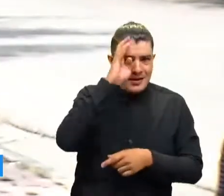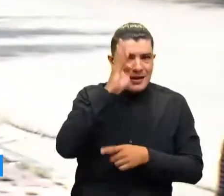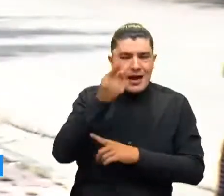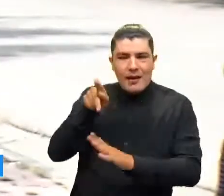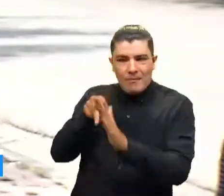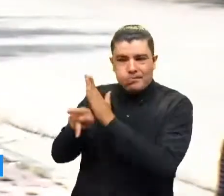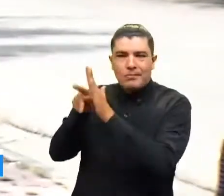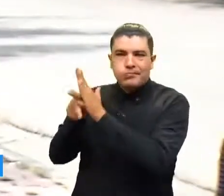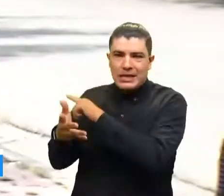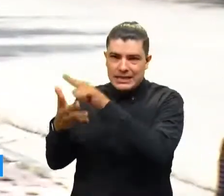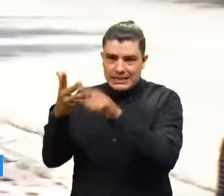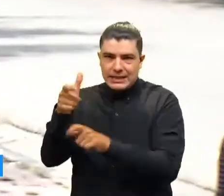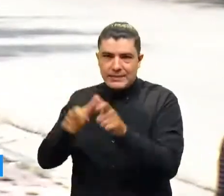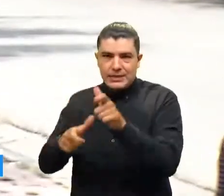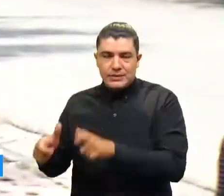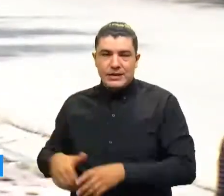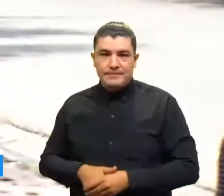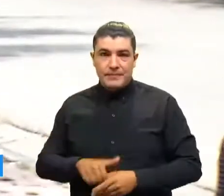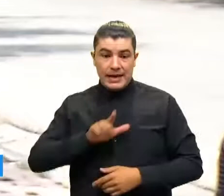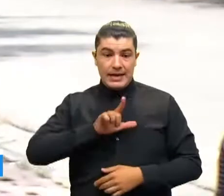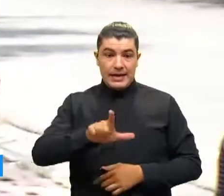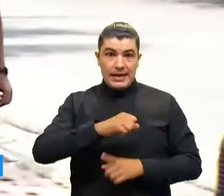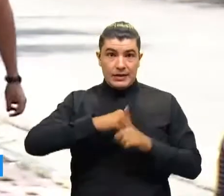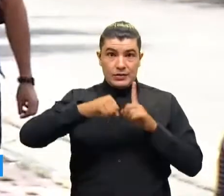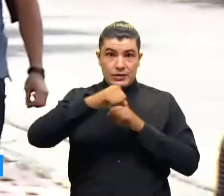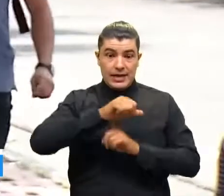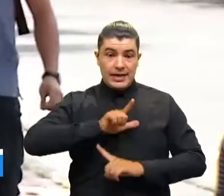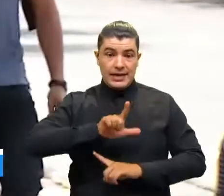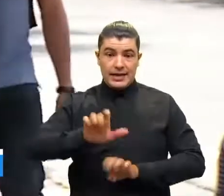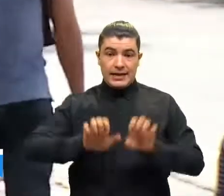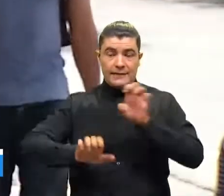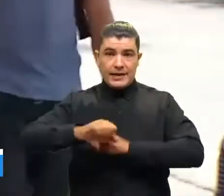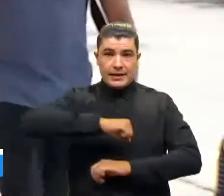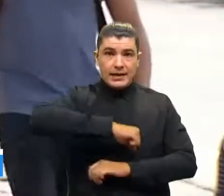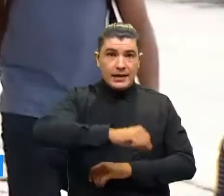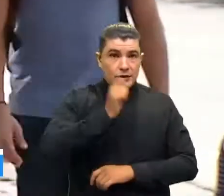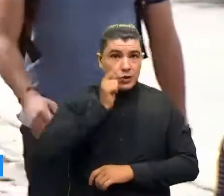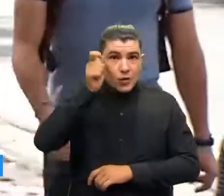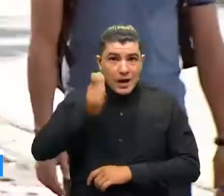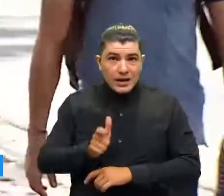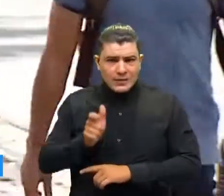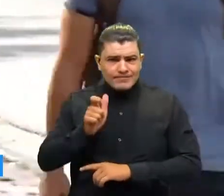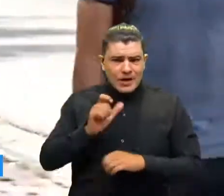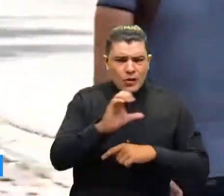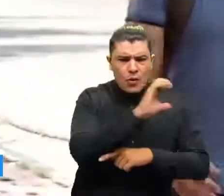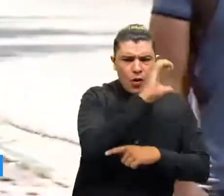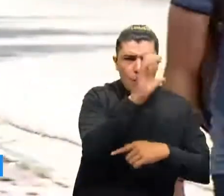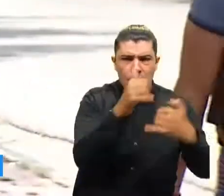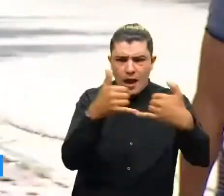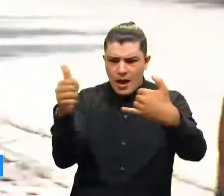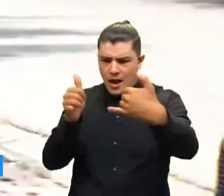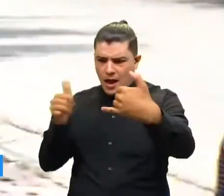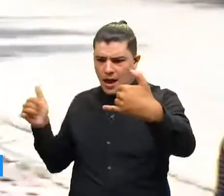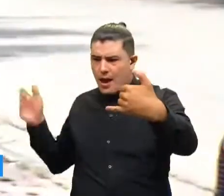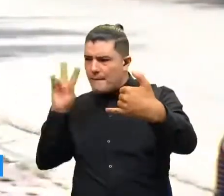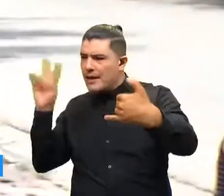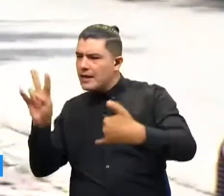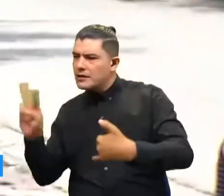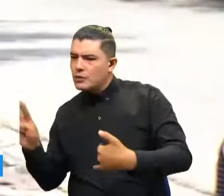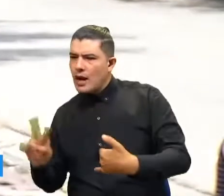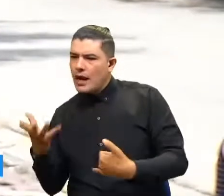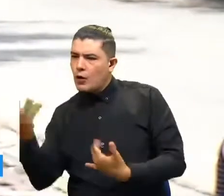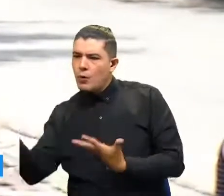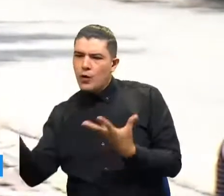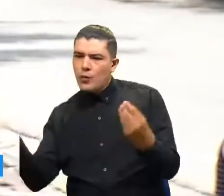sociales y defensores de derechos humanos han dicho que el control de la zona de la frontera entre Colombia y Venezuela ha ocasionado este aumento de los